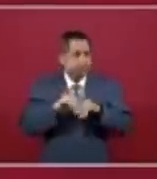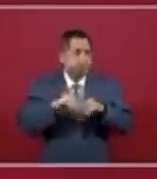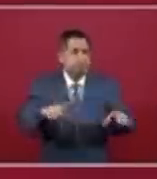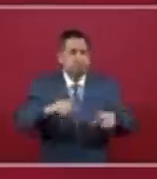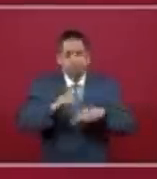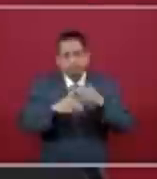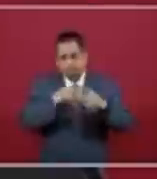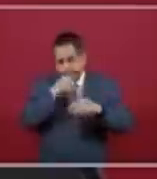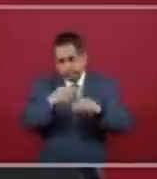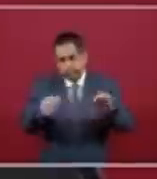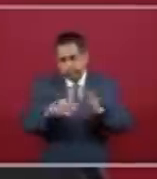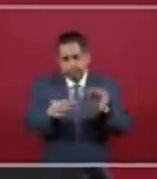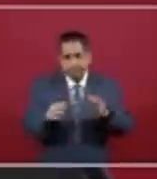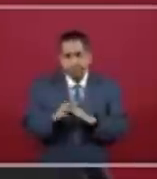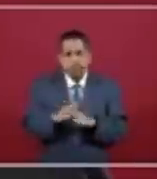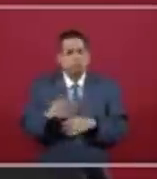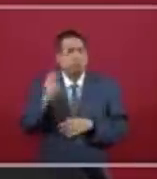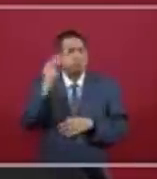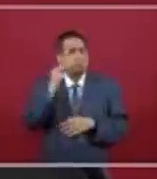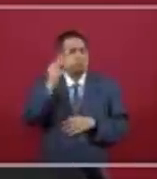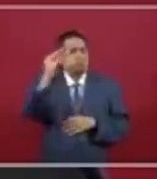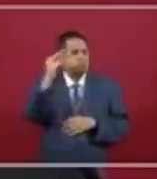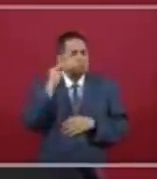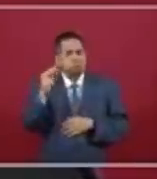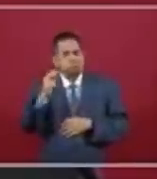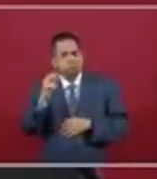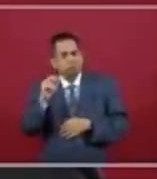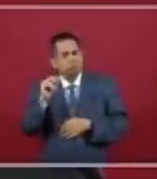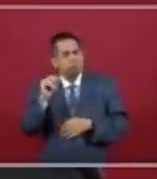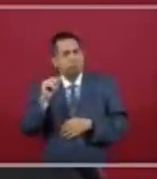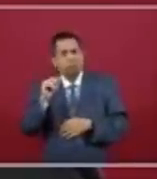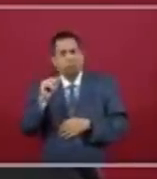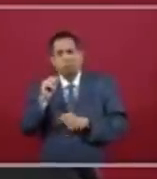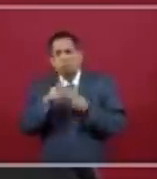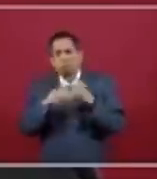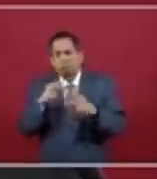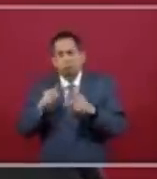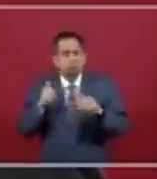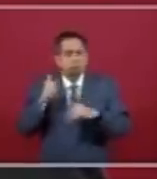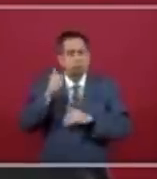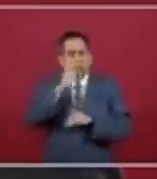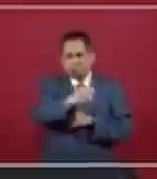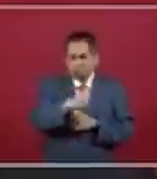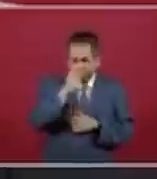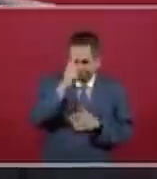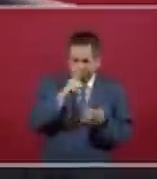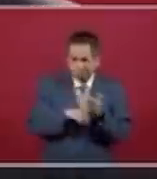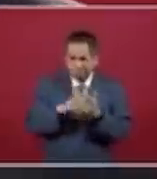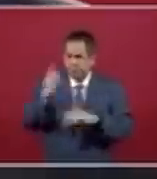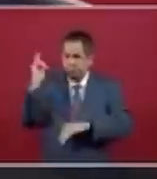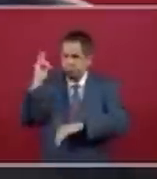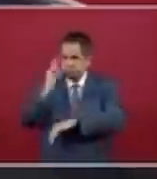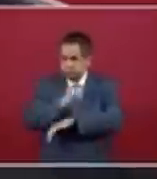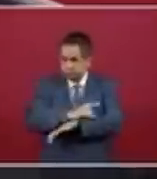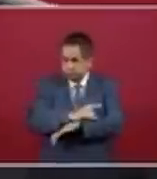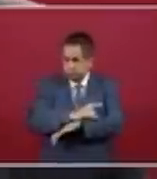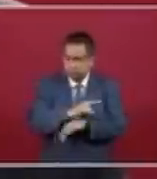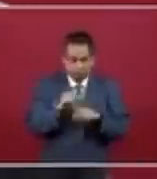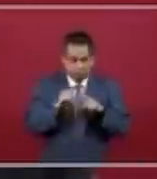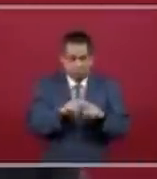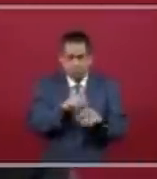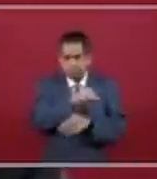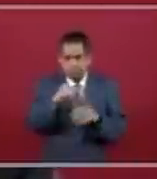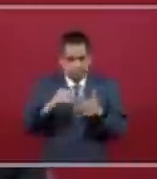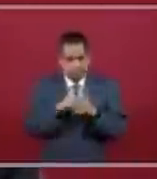conocer, de viajes que se puedan hacer. La pista en la